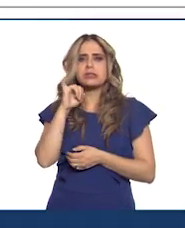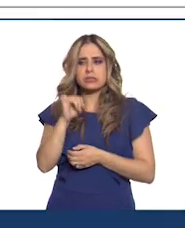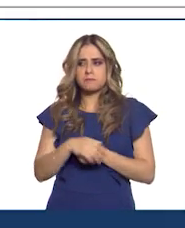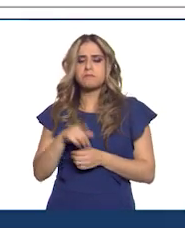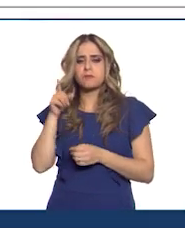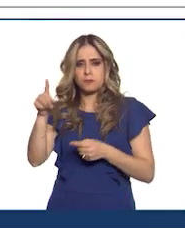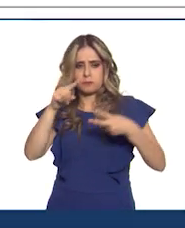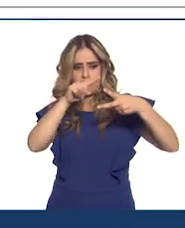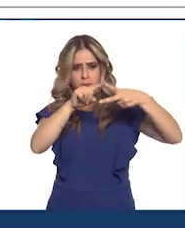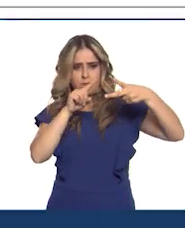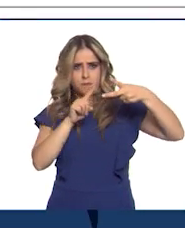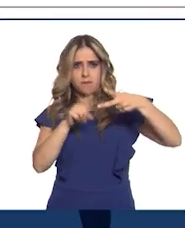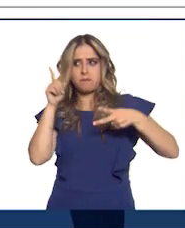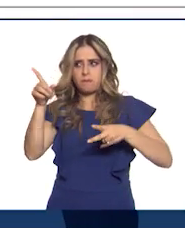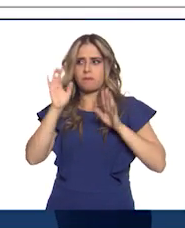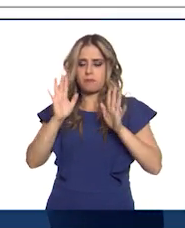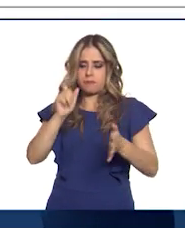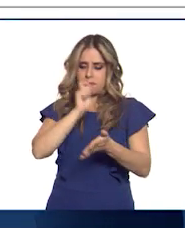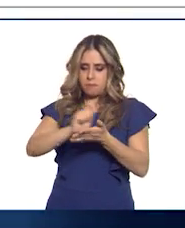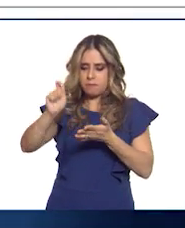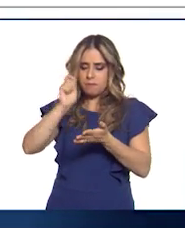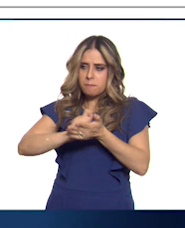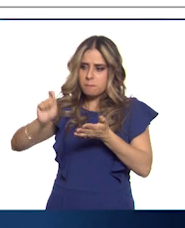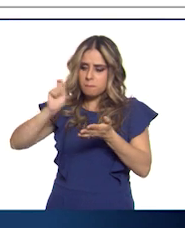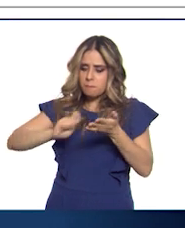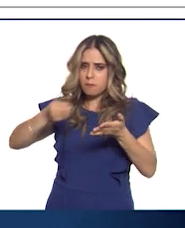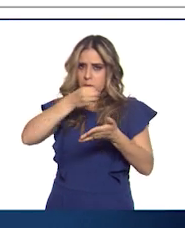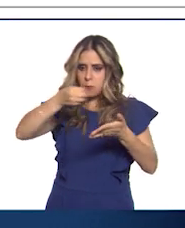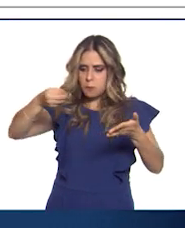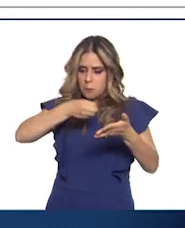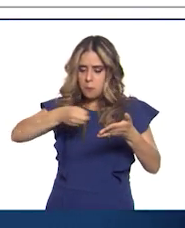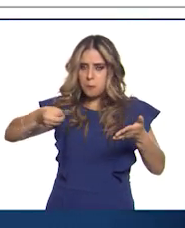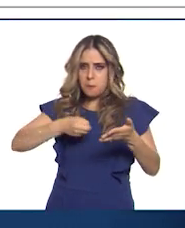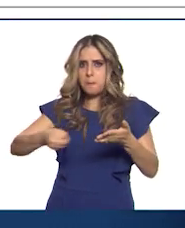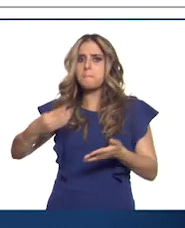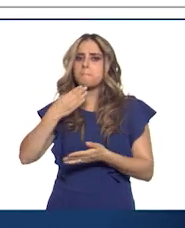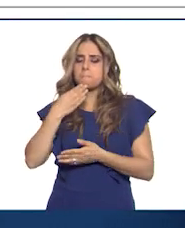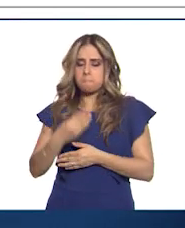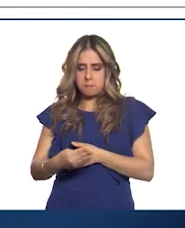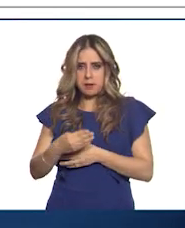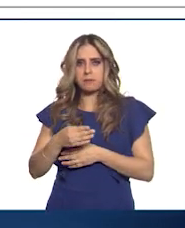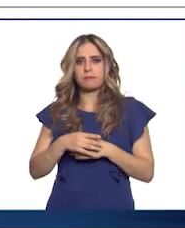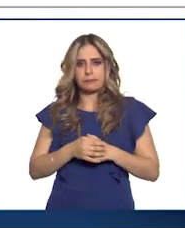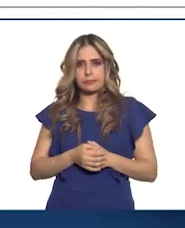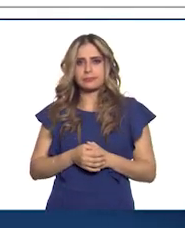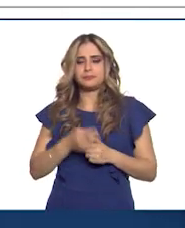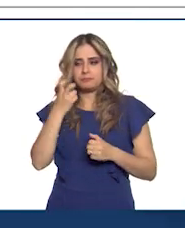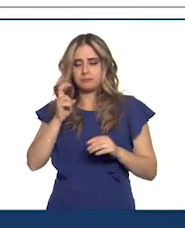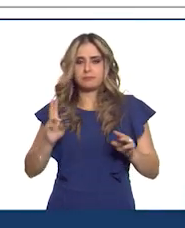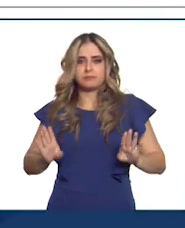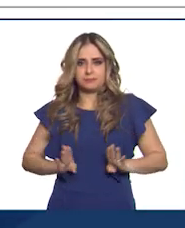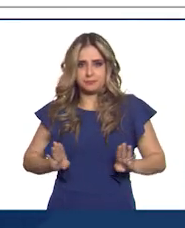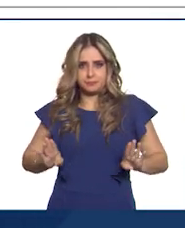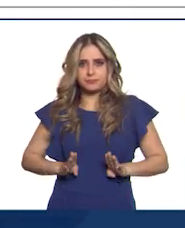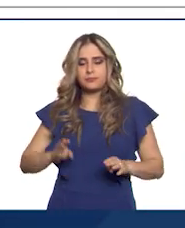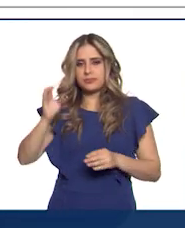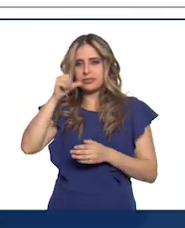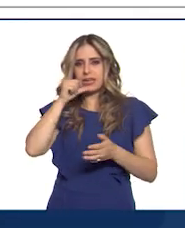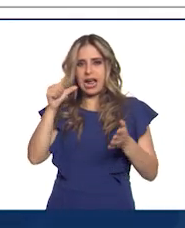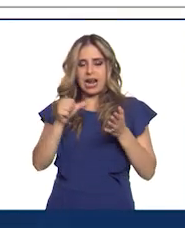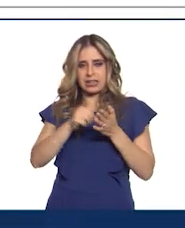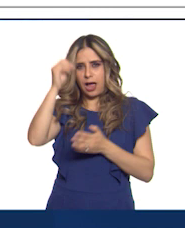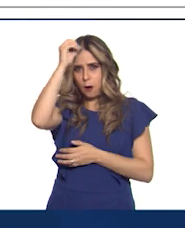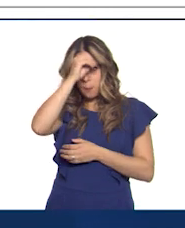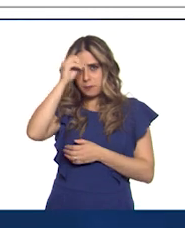dos puntos que te propusiste, desarrollar y con las características de la carta de opinión, en el sentido de que te refieres